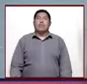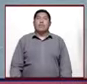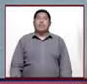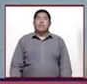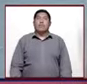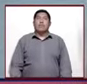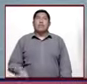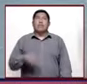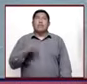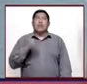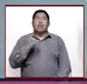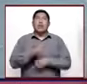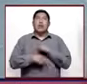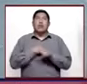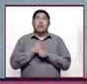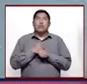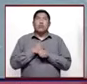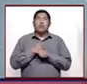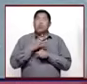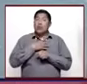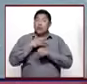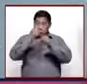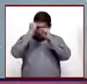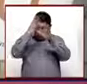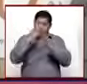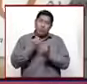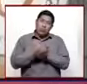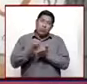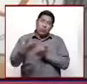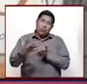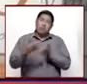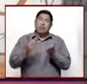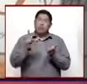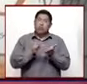Más de 10 años debe ser. Principalmente mi abuelito era el que compraba los periódicos.